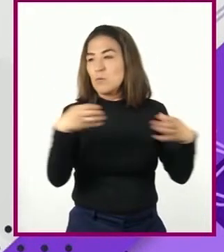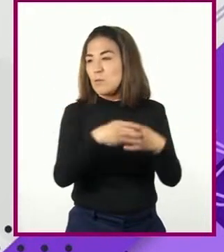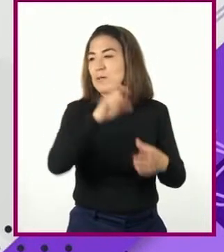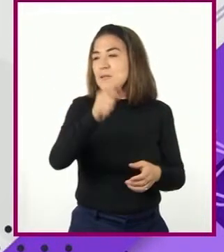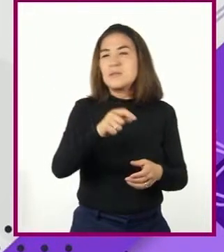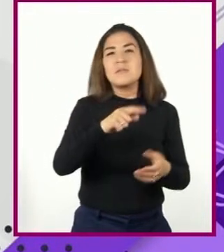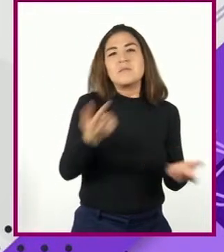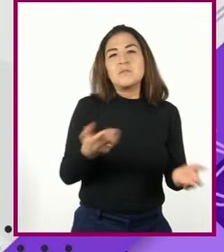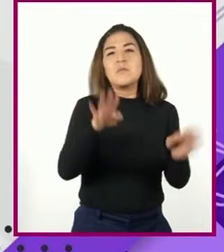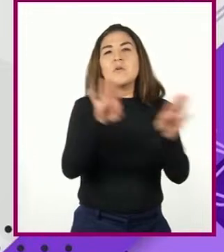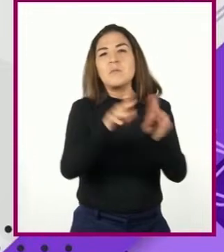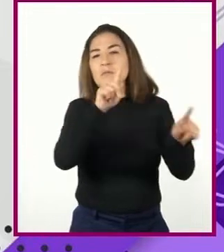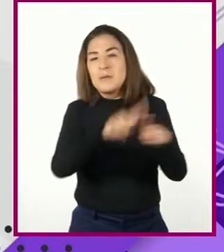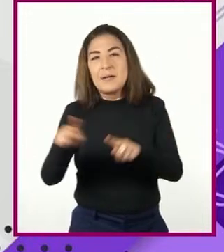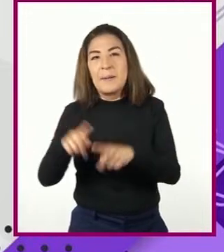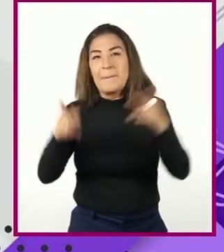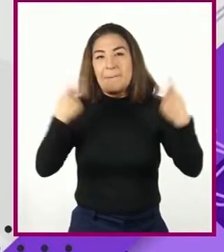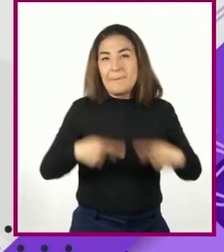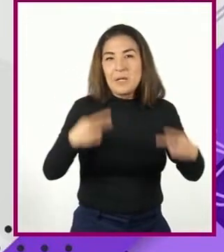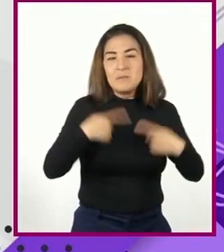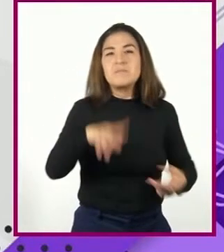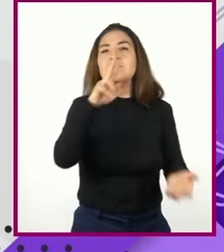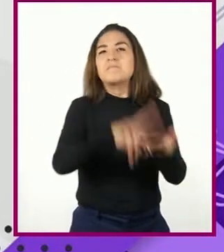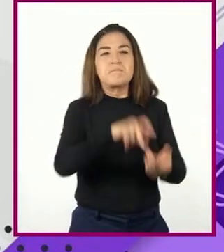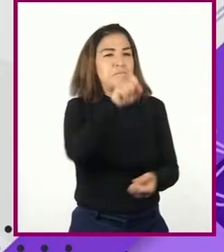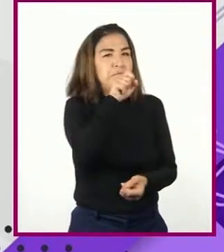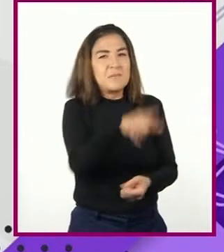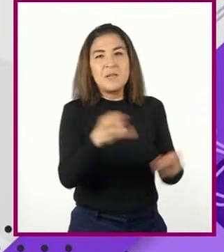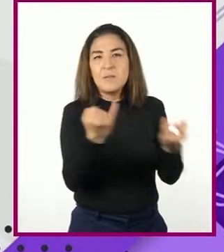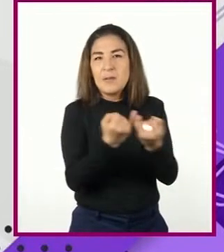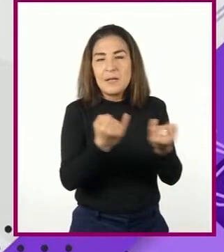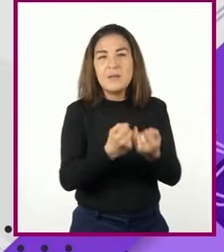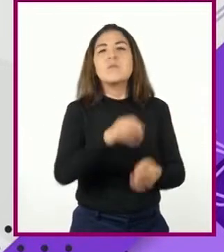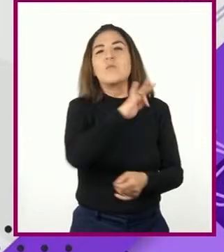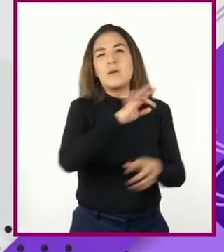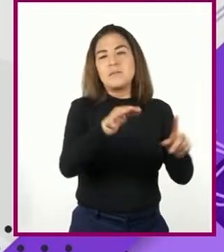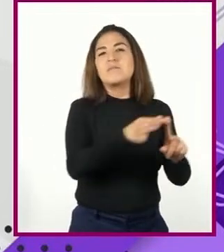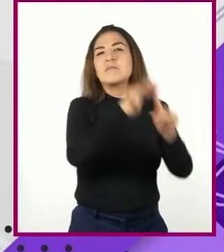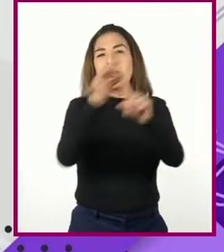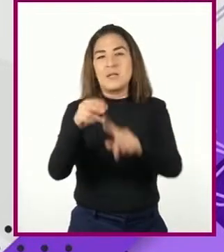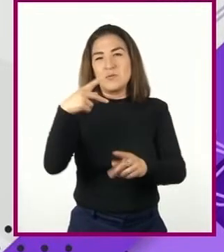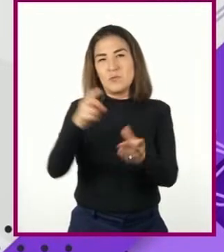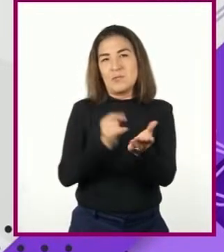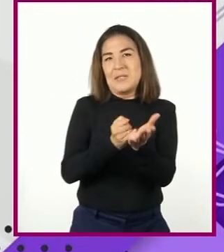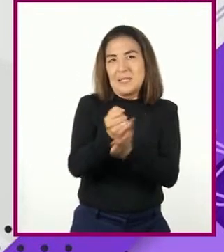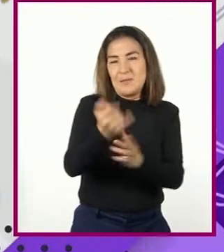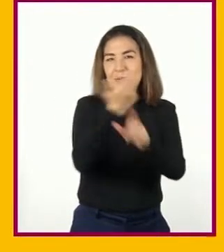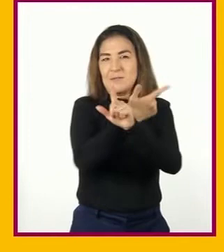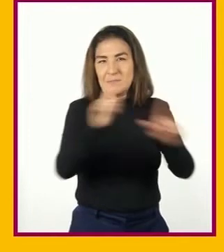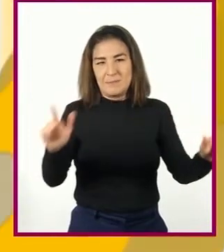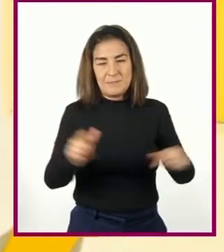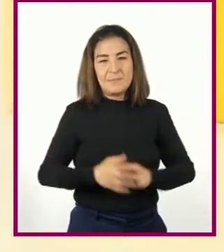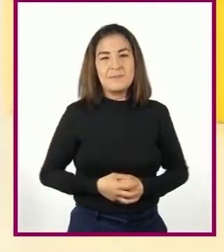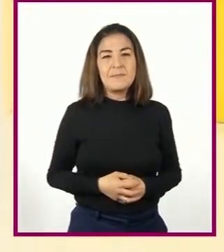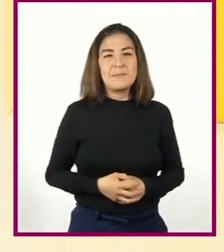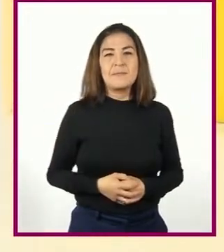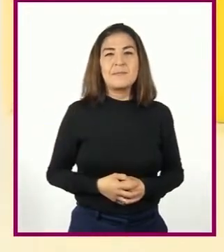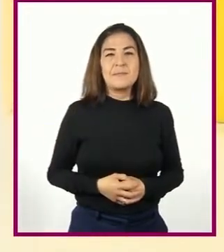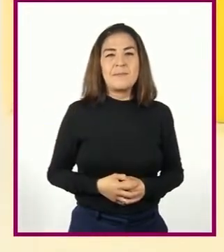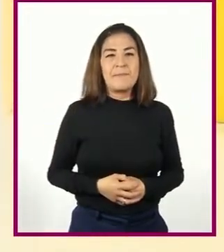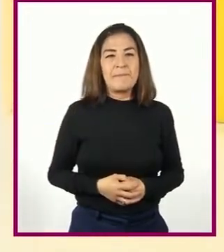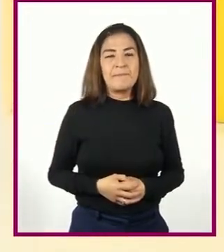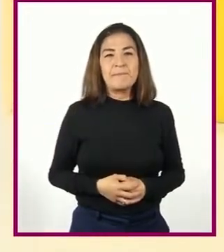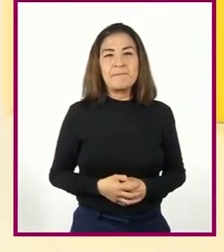un conjunto en el que cada individuo vale lo mismo y merece ejercer su derecho a la libertad también. Por